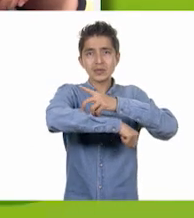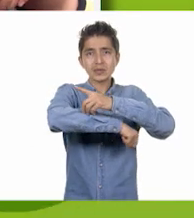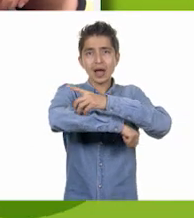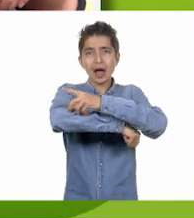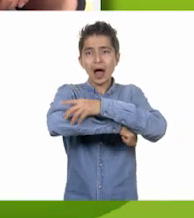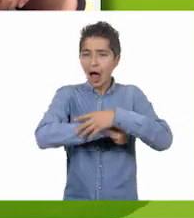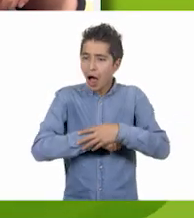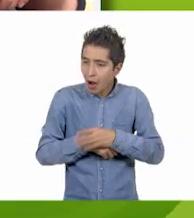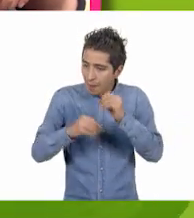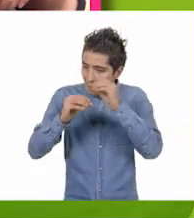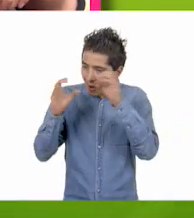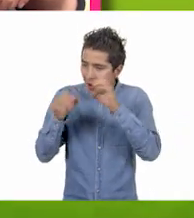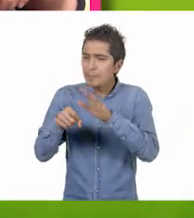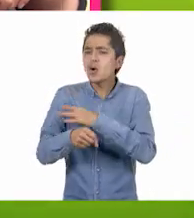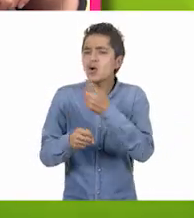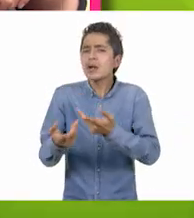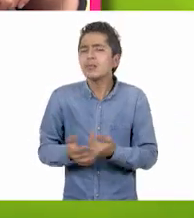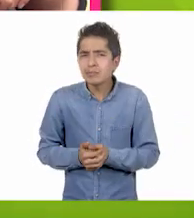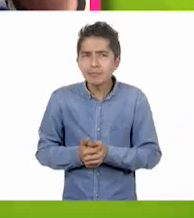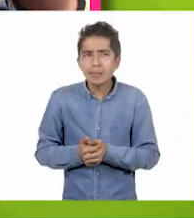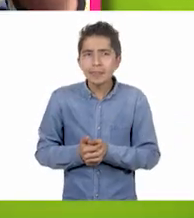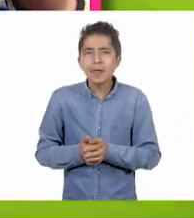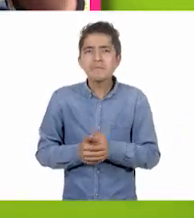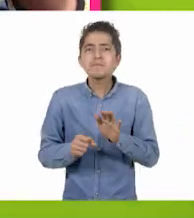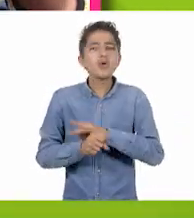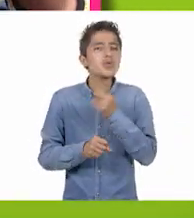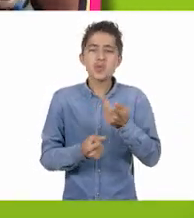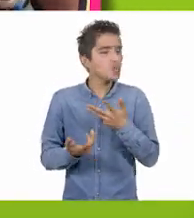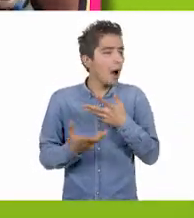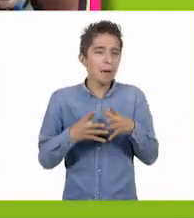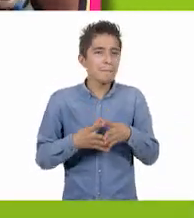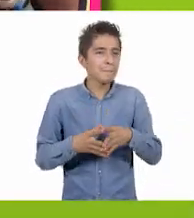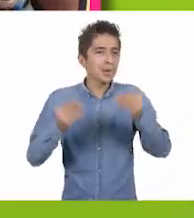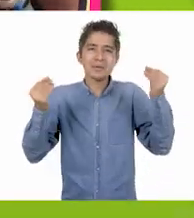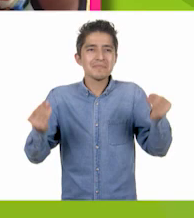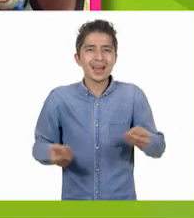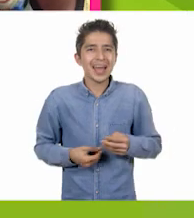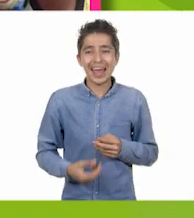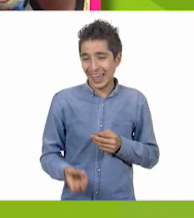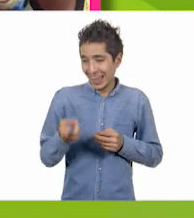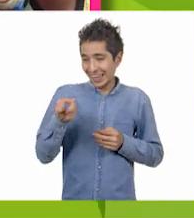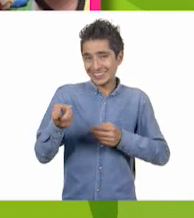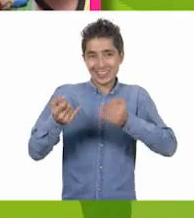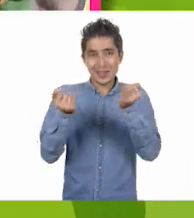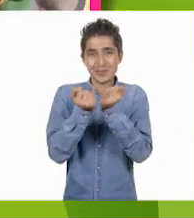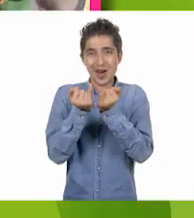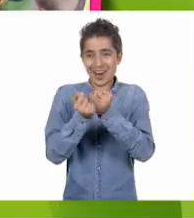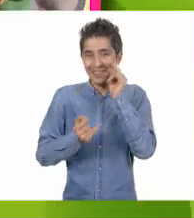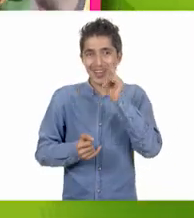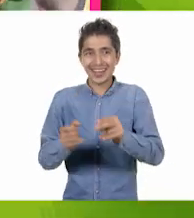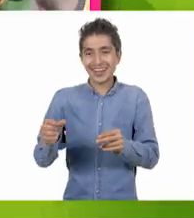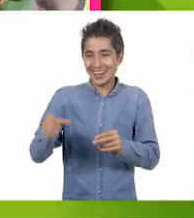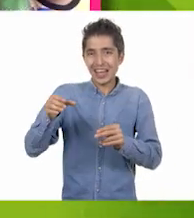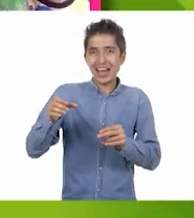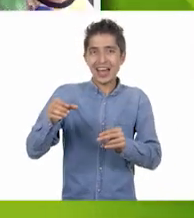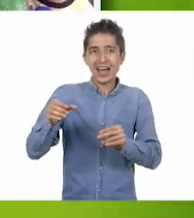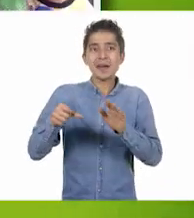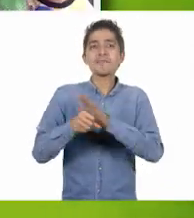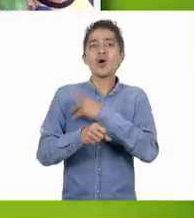Wow, ¿y por qué? Los que ya no existen y son estos. Porque son